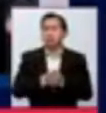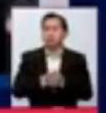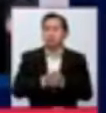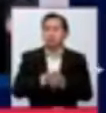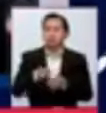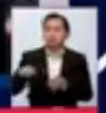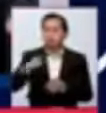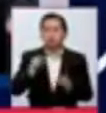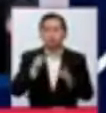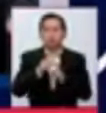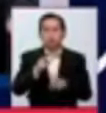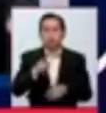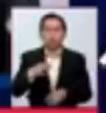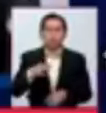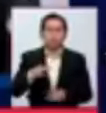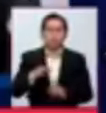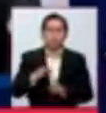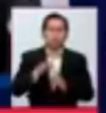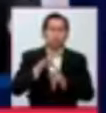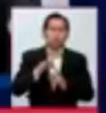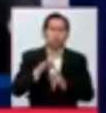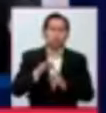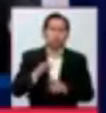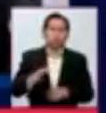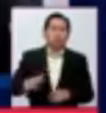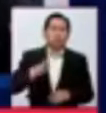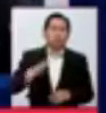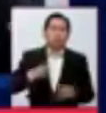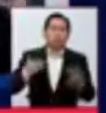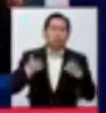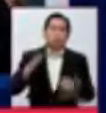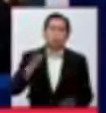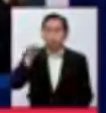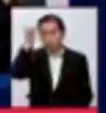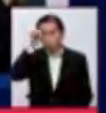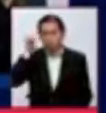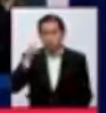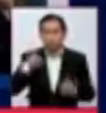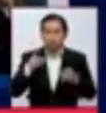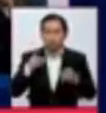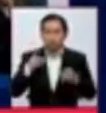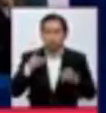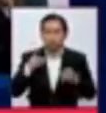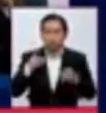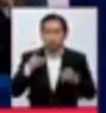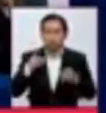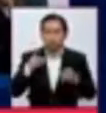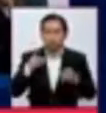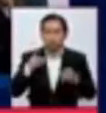que ellas han llamado privilegios que tiene Yanine Áñez. Por ejemplo, que tiene médicos particulares,